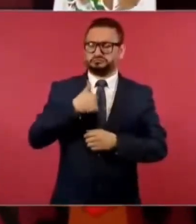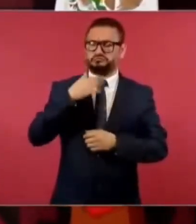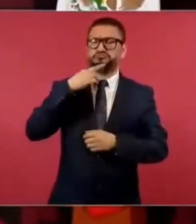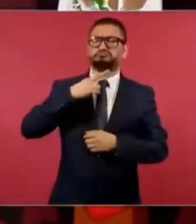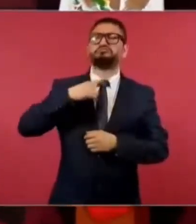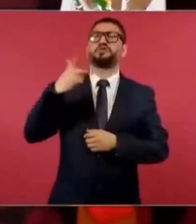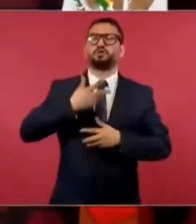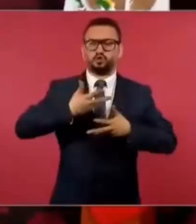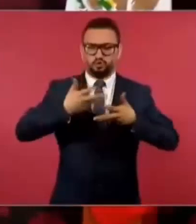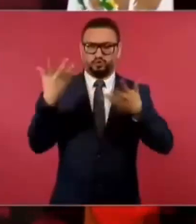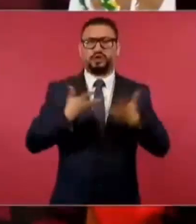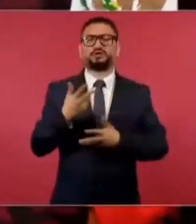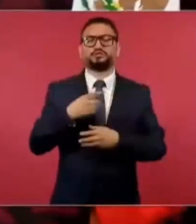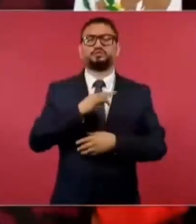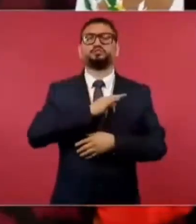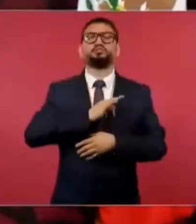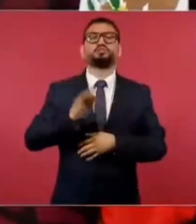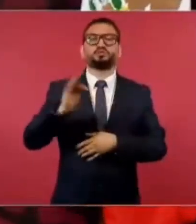que ellos podían